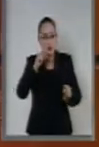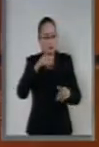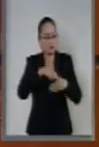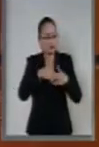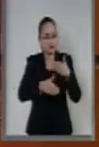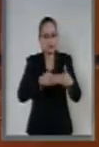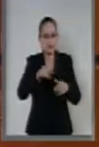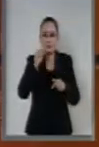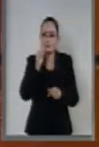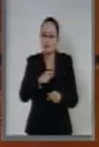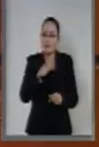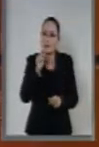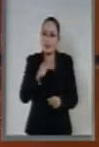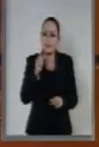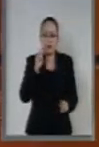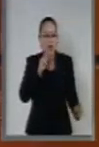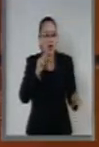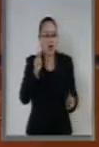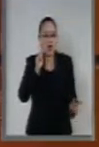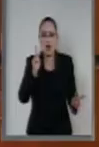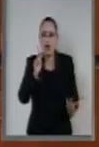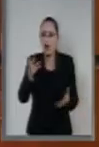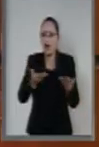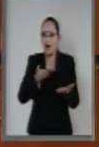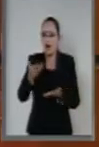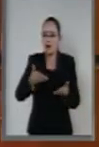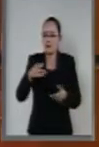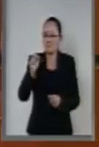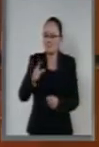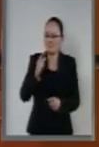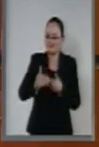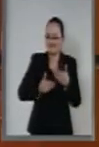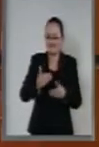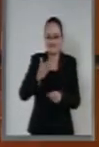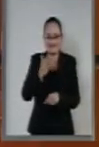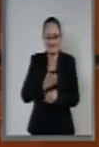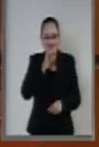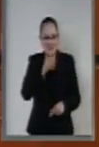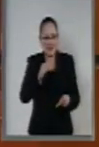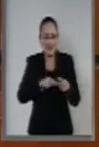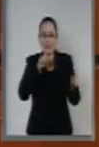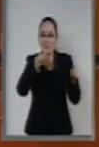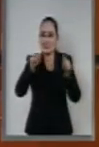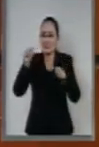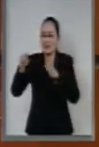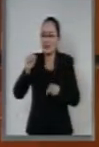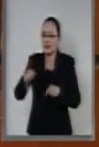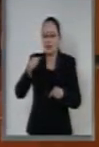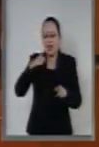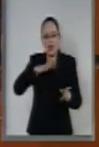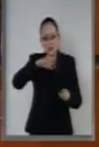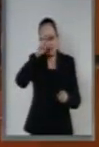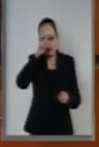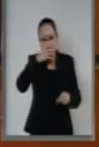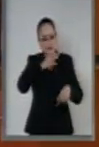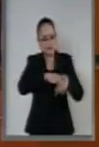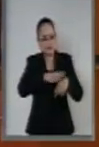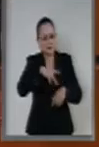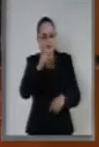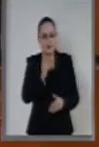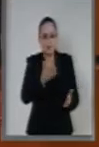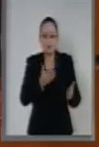donde hay muchos escándalos donde hay mucha ineficacia donde hay muchos señalamientos muchas observaciones pero